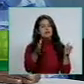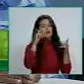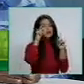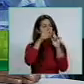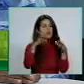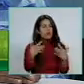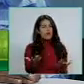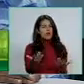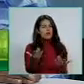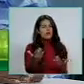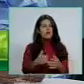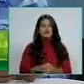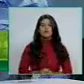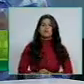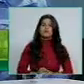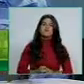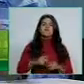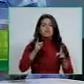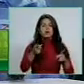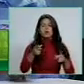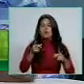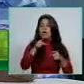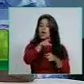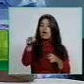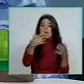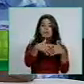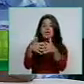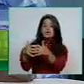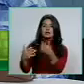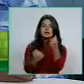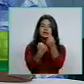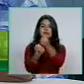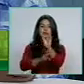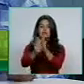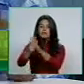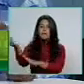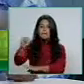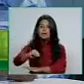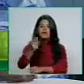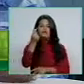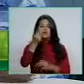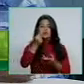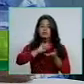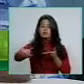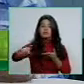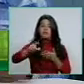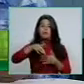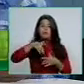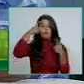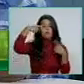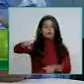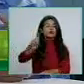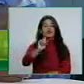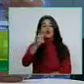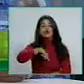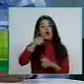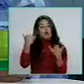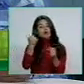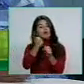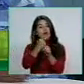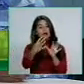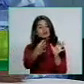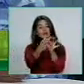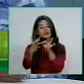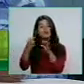meta, nuestro objetivo? Darle cualidad a esas empresas. No es solamente dar el financiamiento por darlo. Ahora vamos a trabajar el